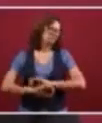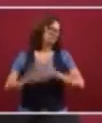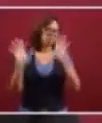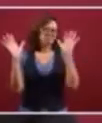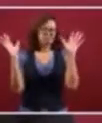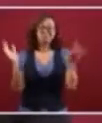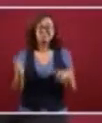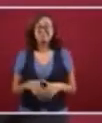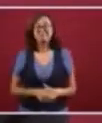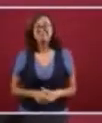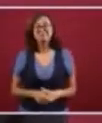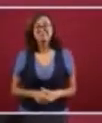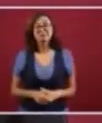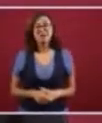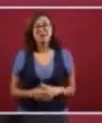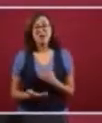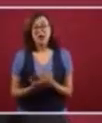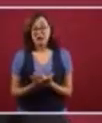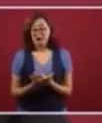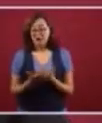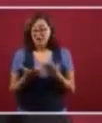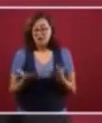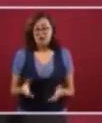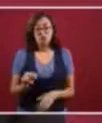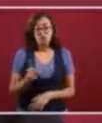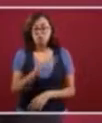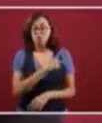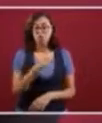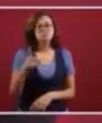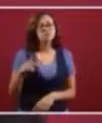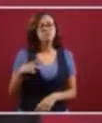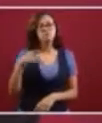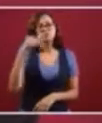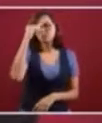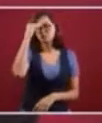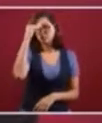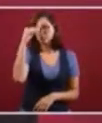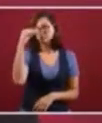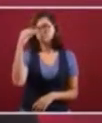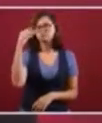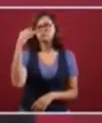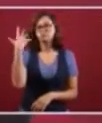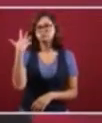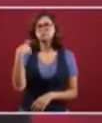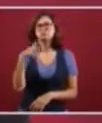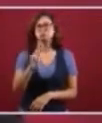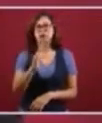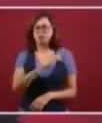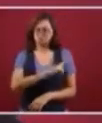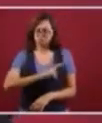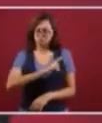no vivir como odioso rencores